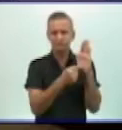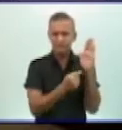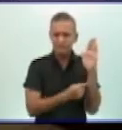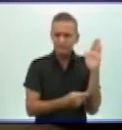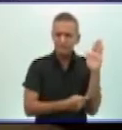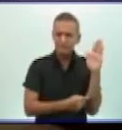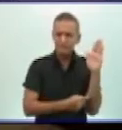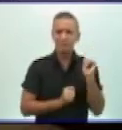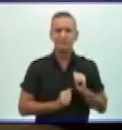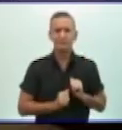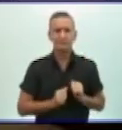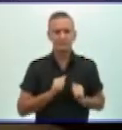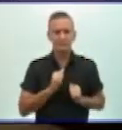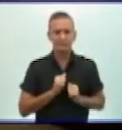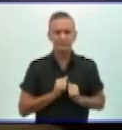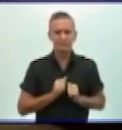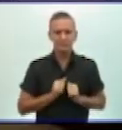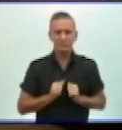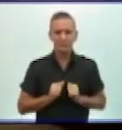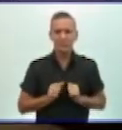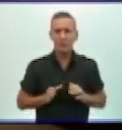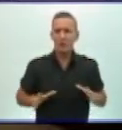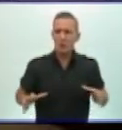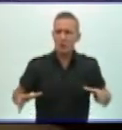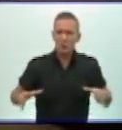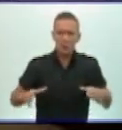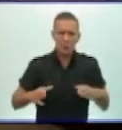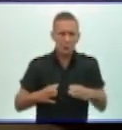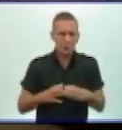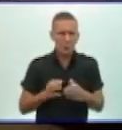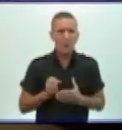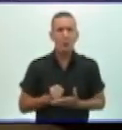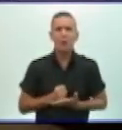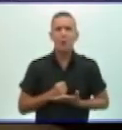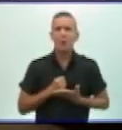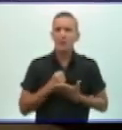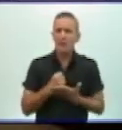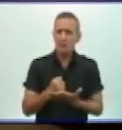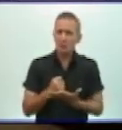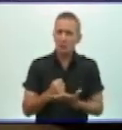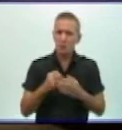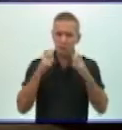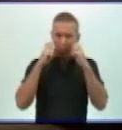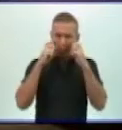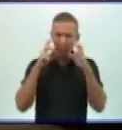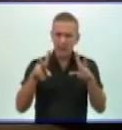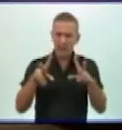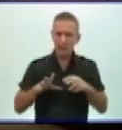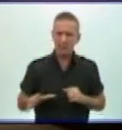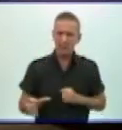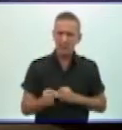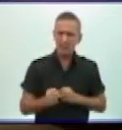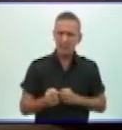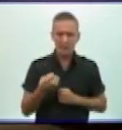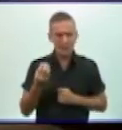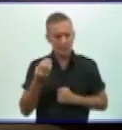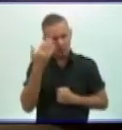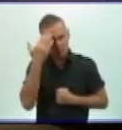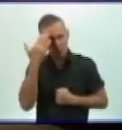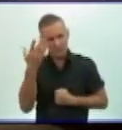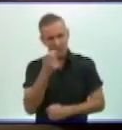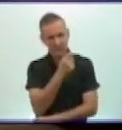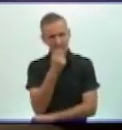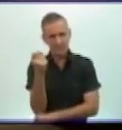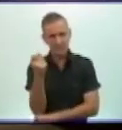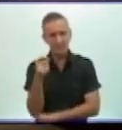forman una gama de cosas que le aportan a la vida del estudiante y de lo que ya no son estudiantes. Muchísimas gracias, profesora, por estar